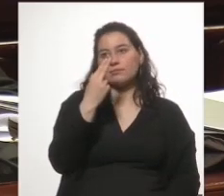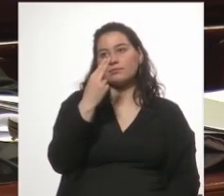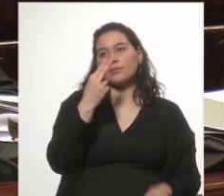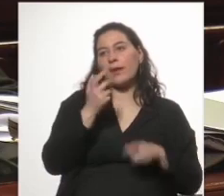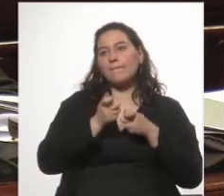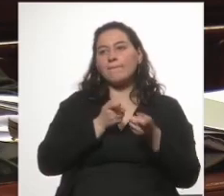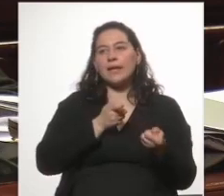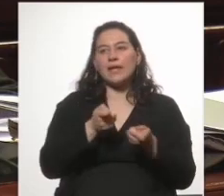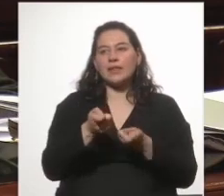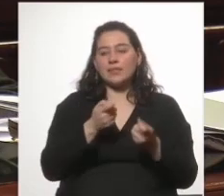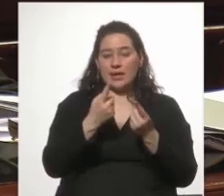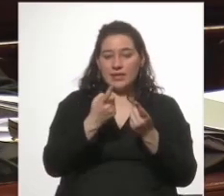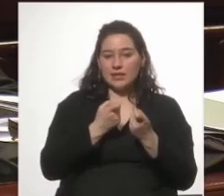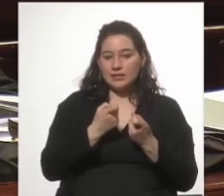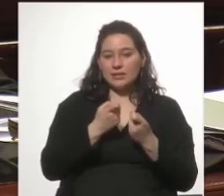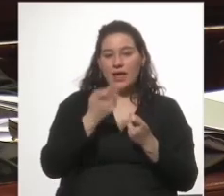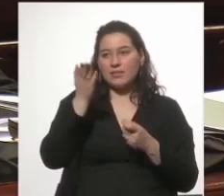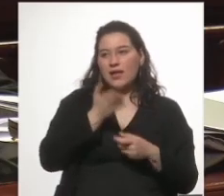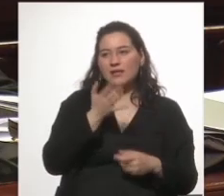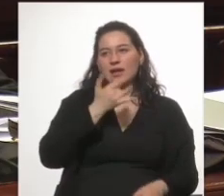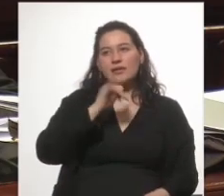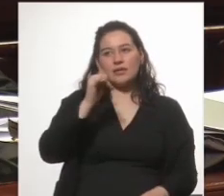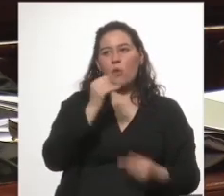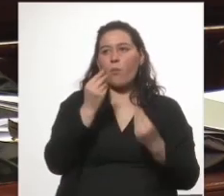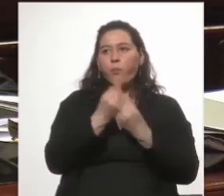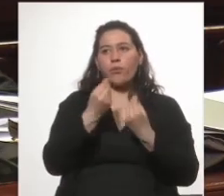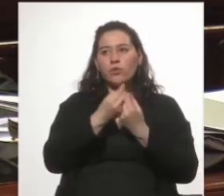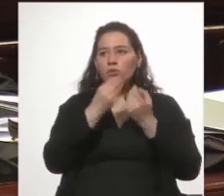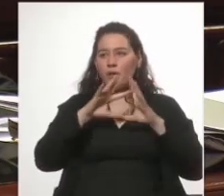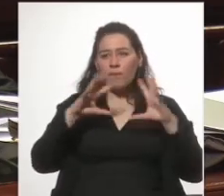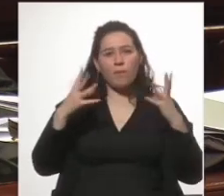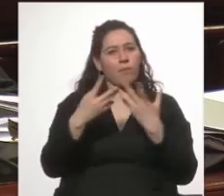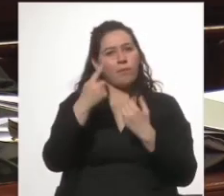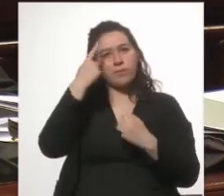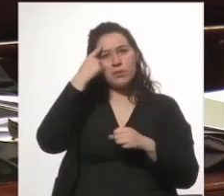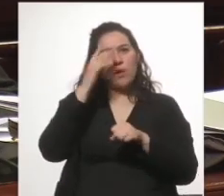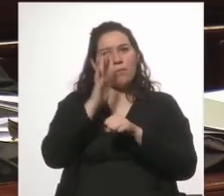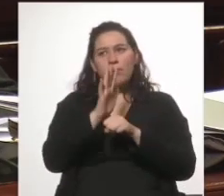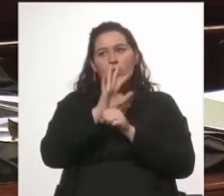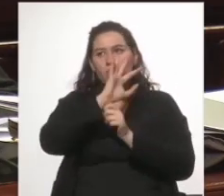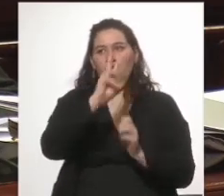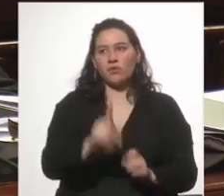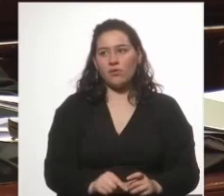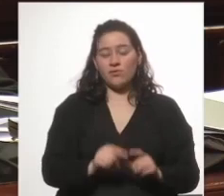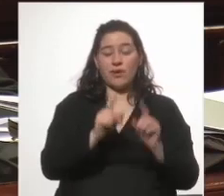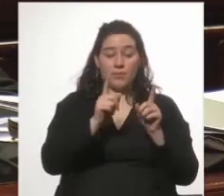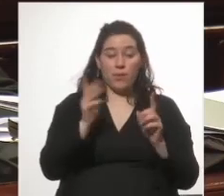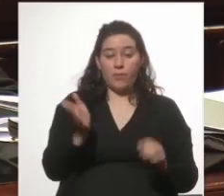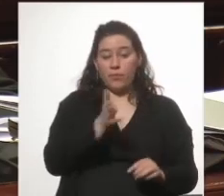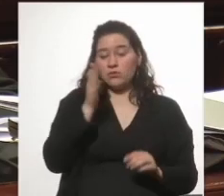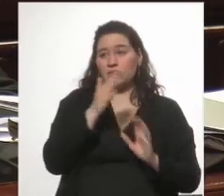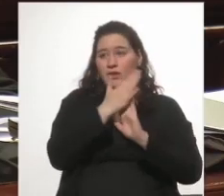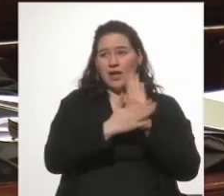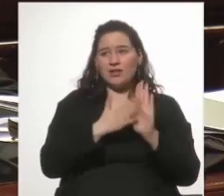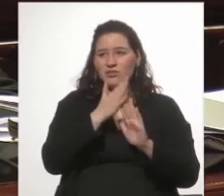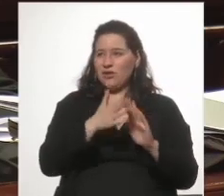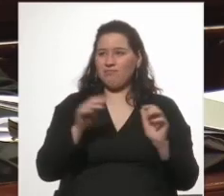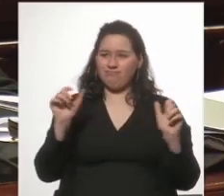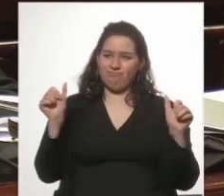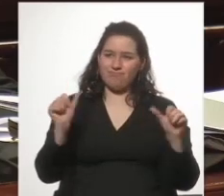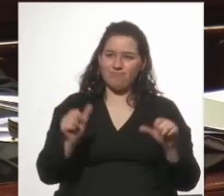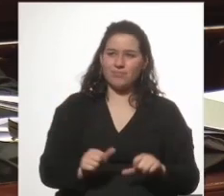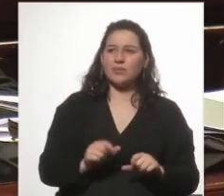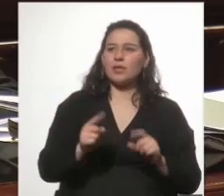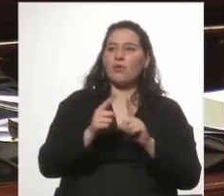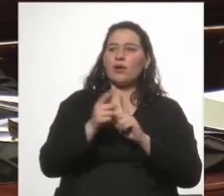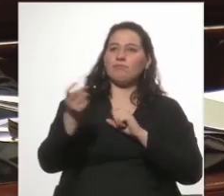prestaron a los más necesitados a tasas de interés que en muchos lugares del mundo serían consideradas usurarias. La producción nacional fue devastada, favoreciendo la importación de